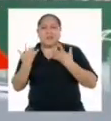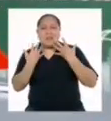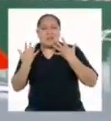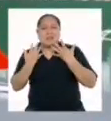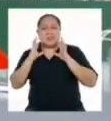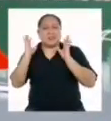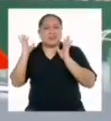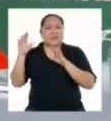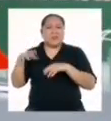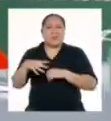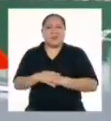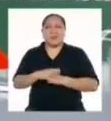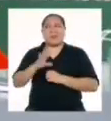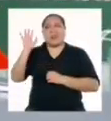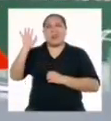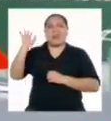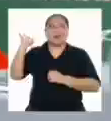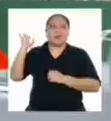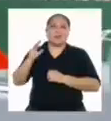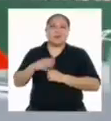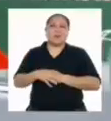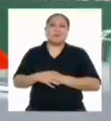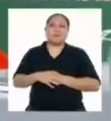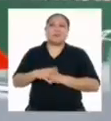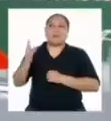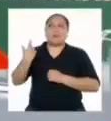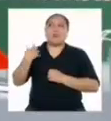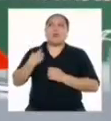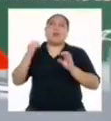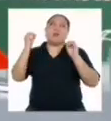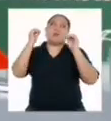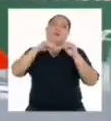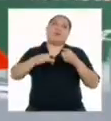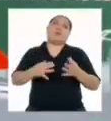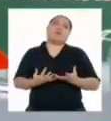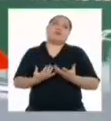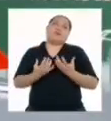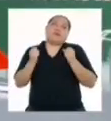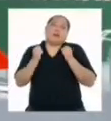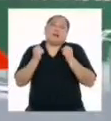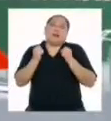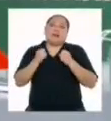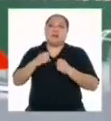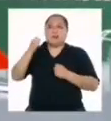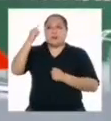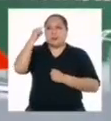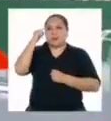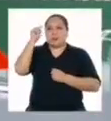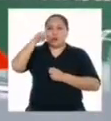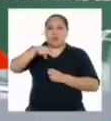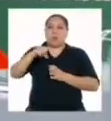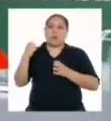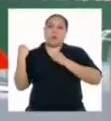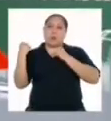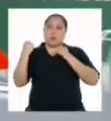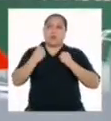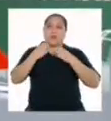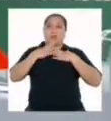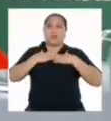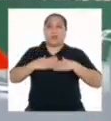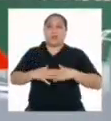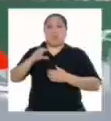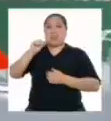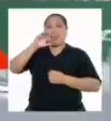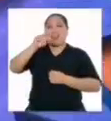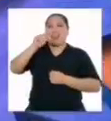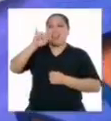dar miedo? Bueno, antes que siembres terror, ¿qué te parece si le damos un poco de energía a nuestros cuerpos